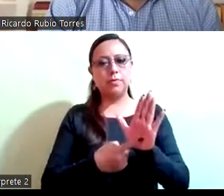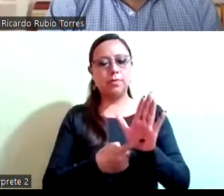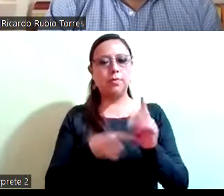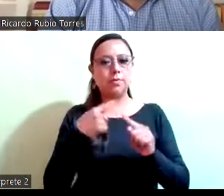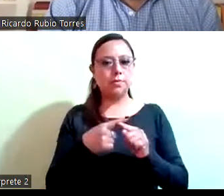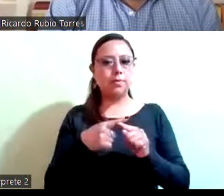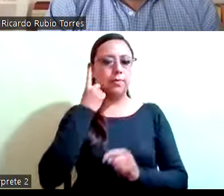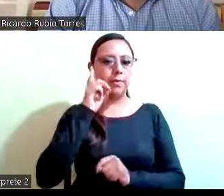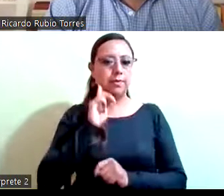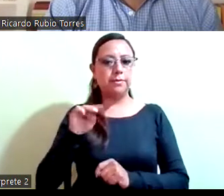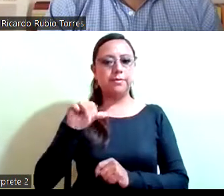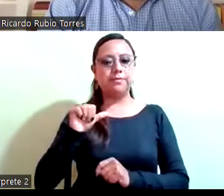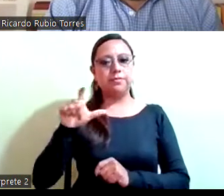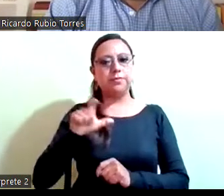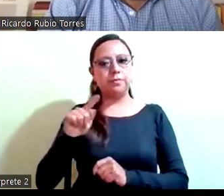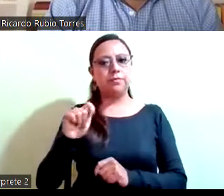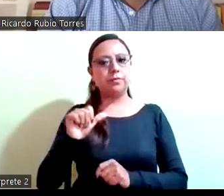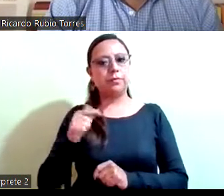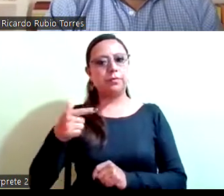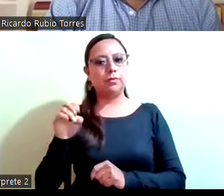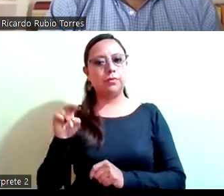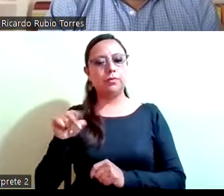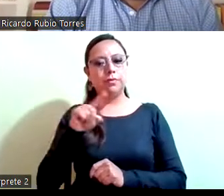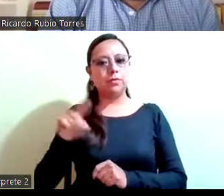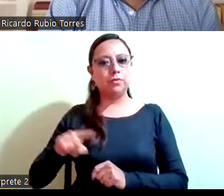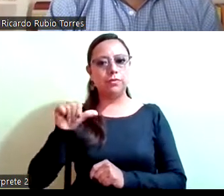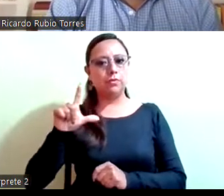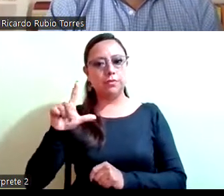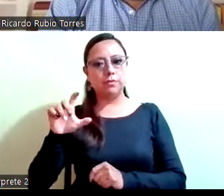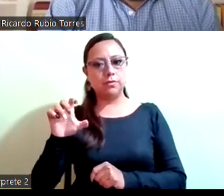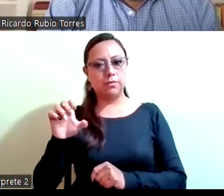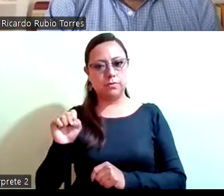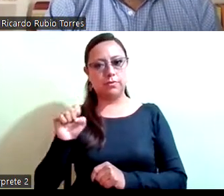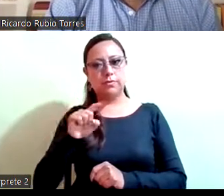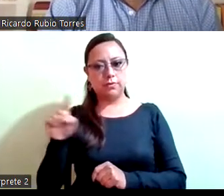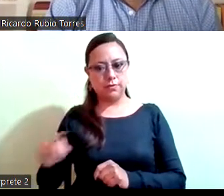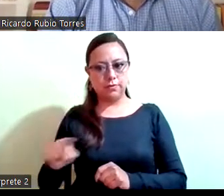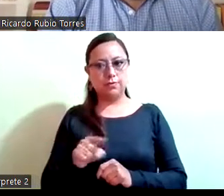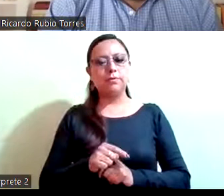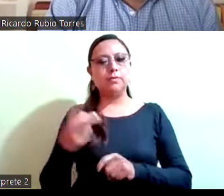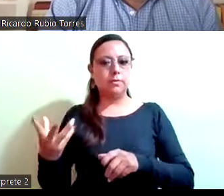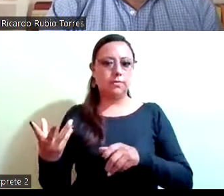por la diputada Maxta González Carrillo con la adecuación de perspectiva de género incluida por usted.